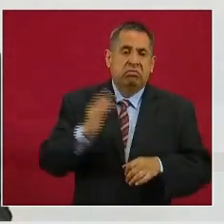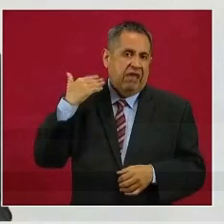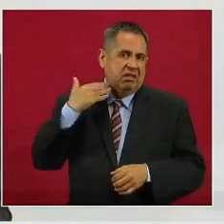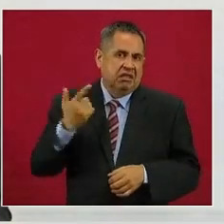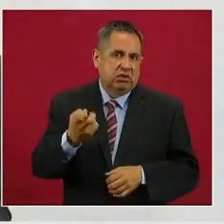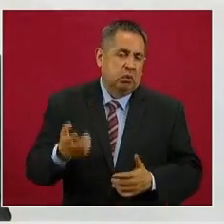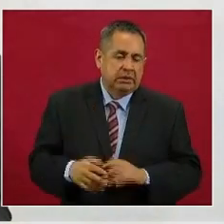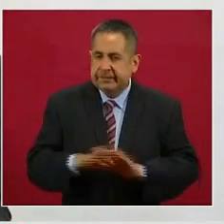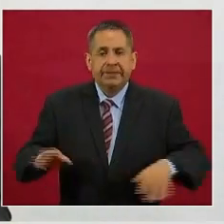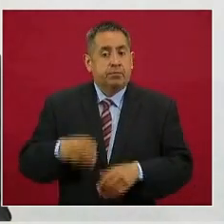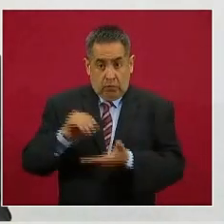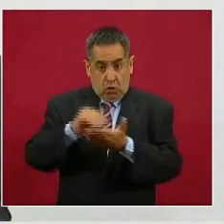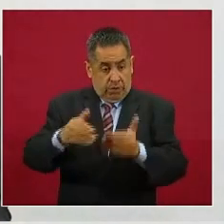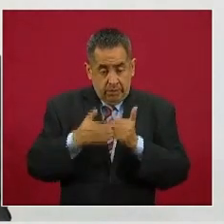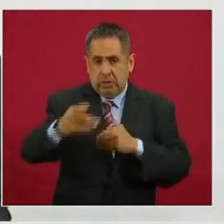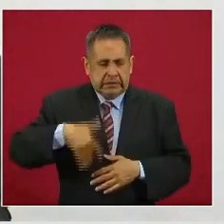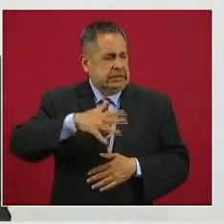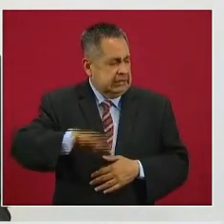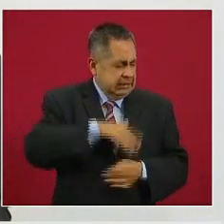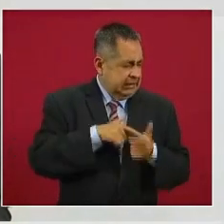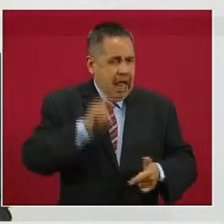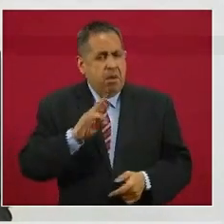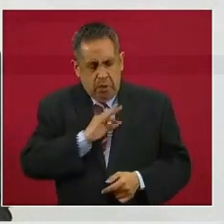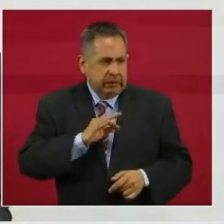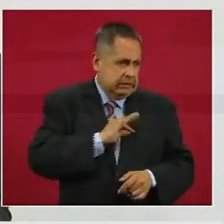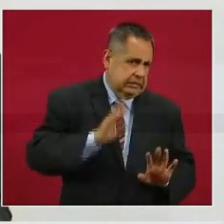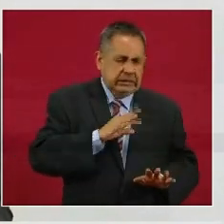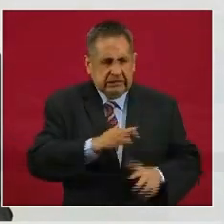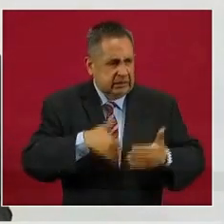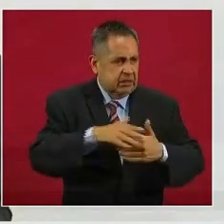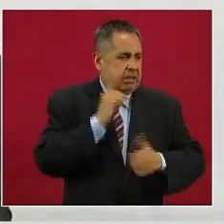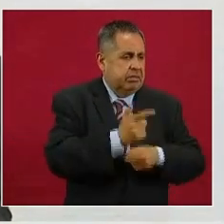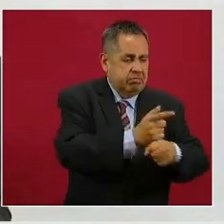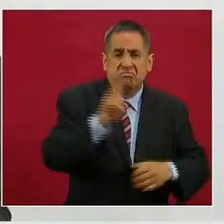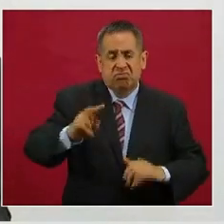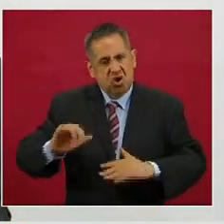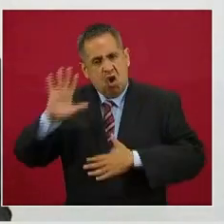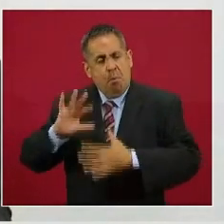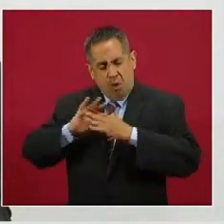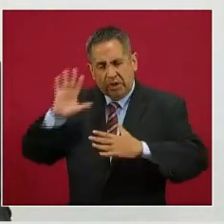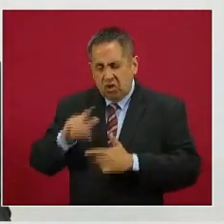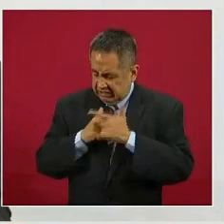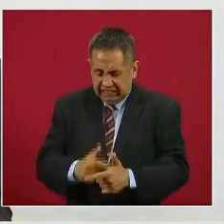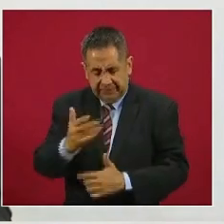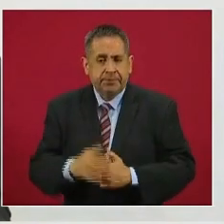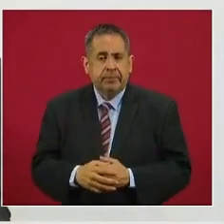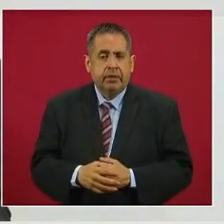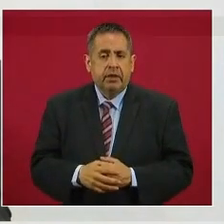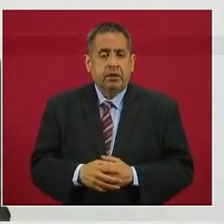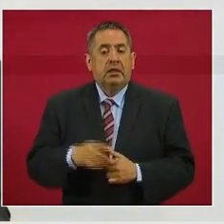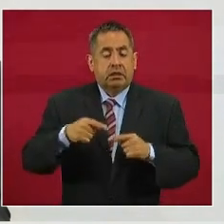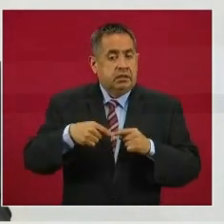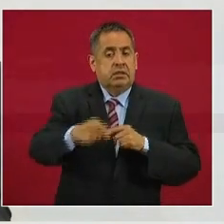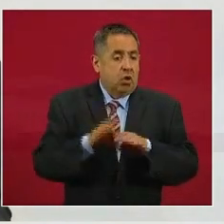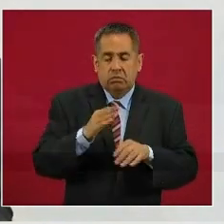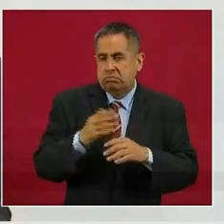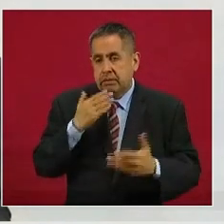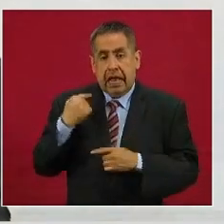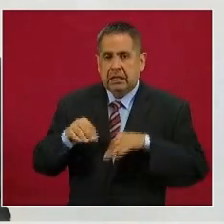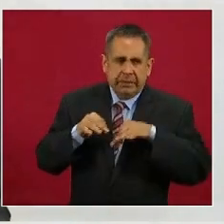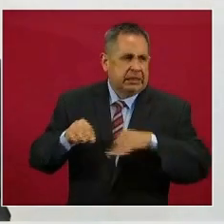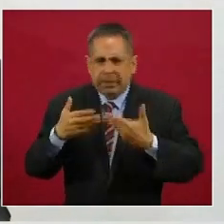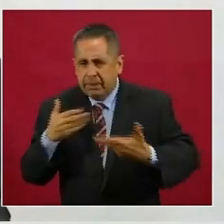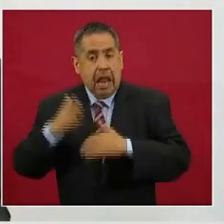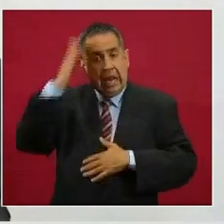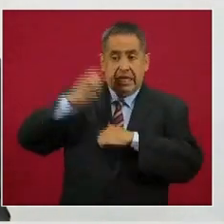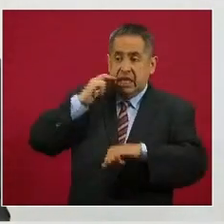La búsqueda habrá de continuar hasta donde sea humana y legalmente posible, y con ello habremos de demostrar nuestro compromiso, que es absoluto y permanente. La tarea que se ha hecho es ejemplar. El